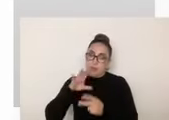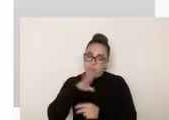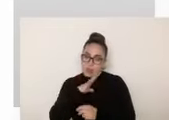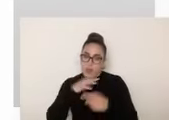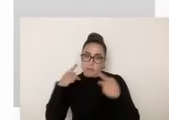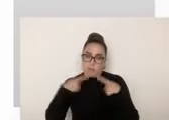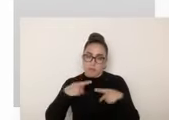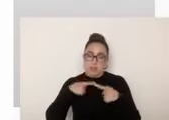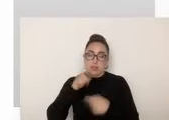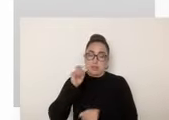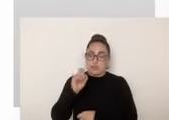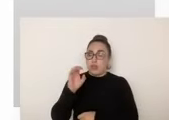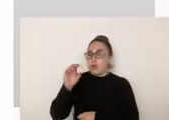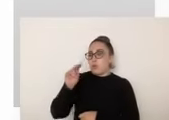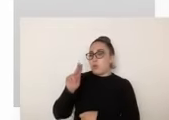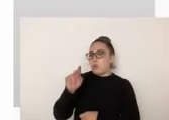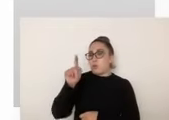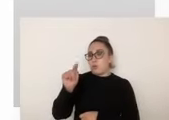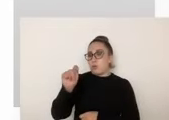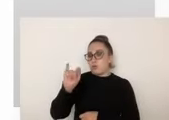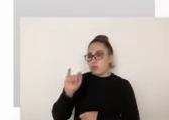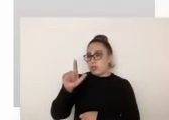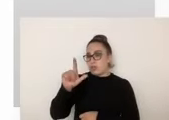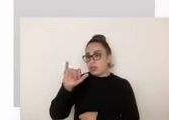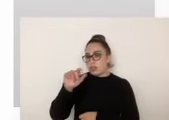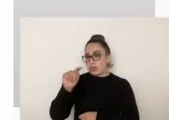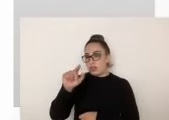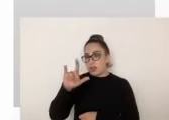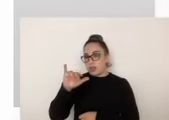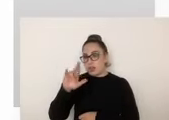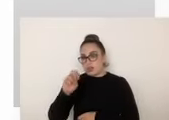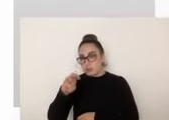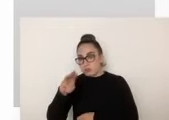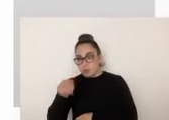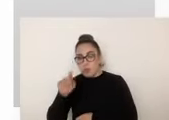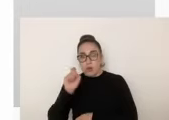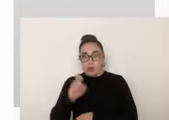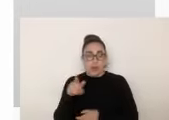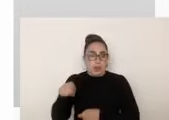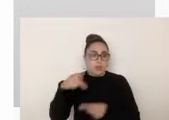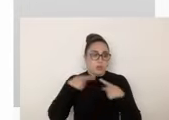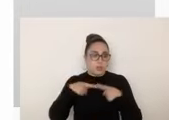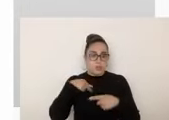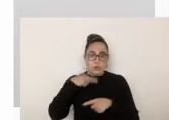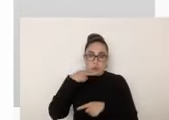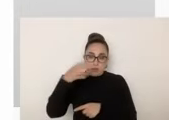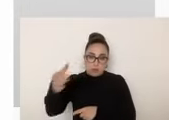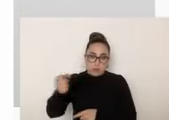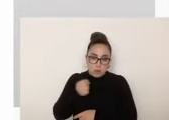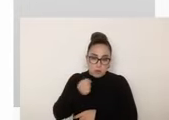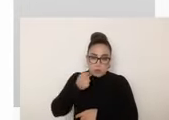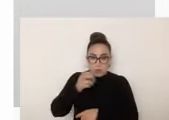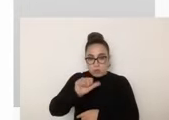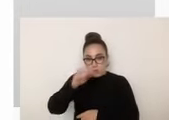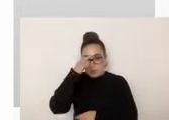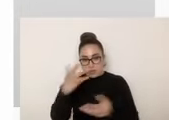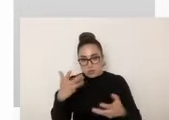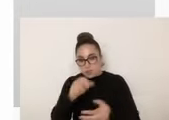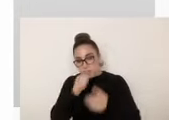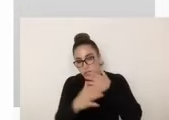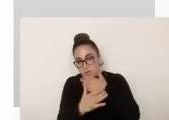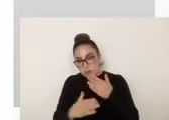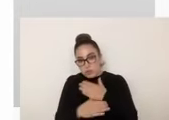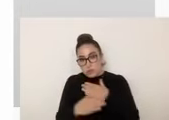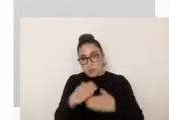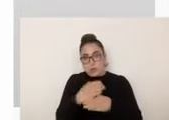es una teoría ética, a ti no te gustará, y a mí tampoco, pero es una teoría ética. Y por lo tanto, primero rigor conceptual y luego ya nos metemos con las teorías, pero por lo